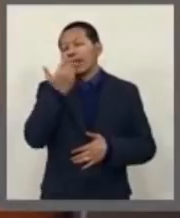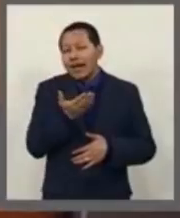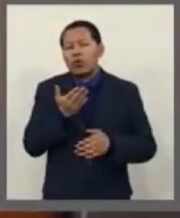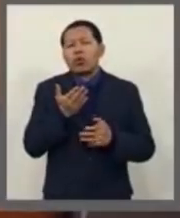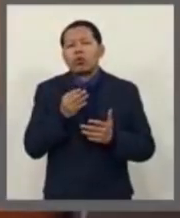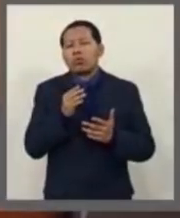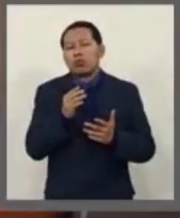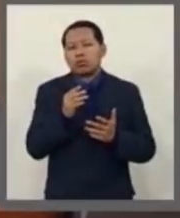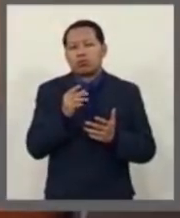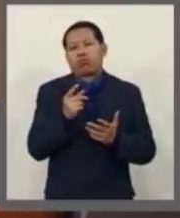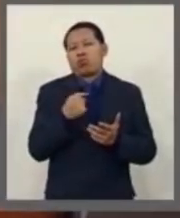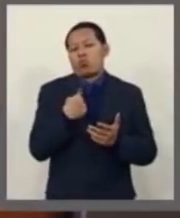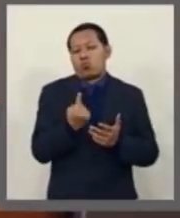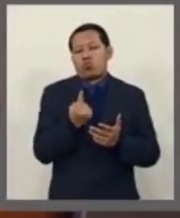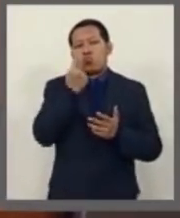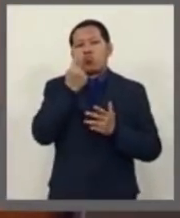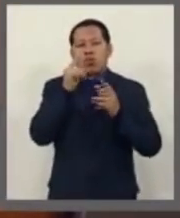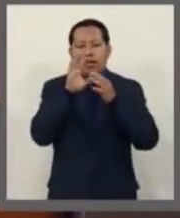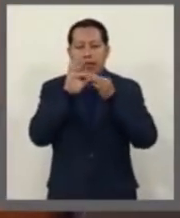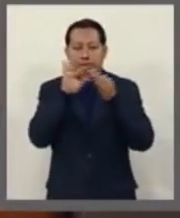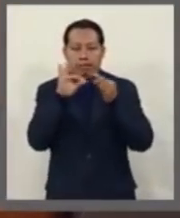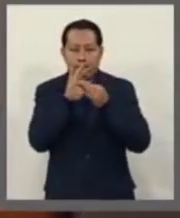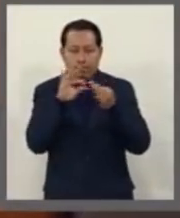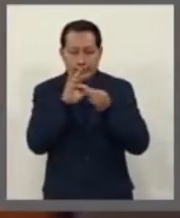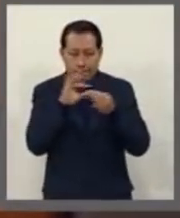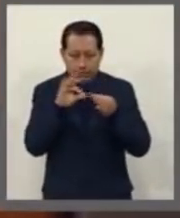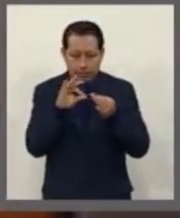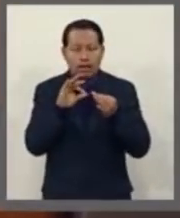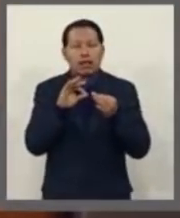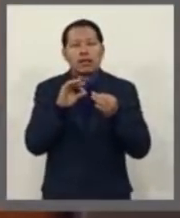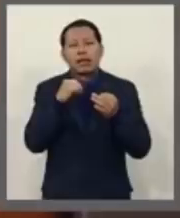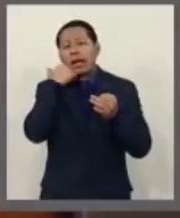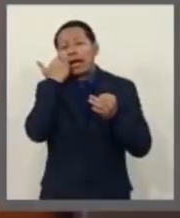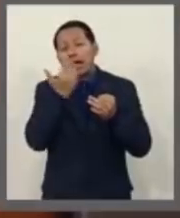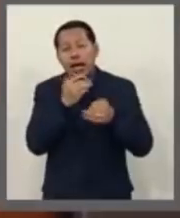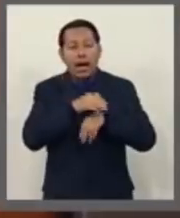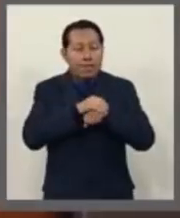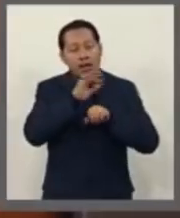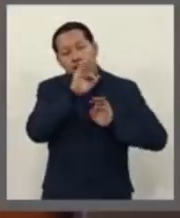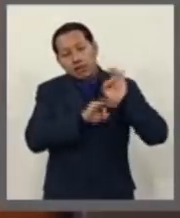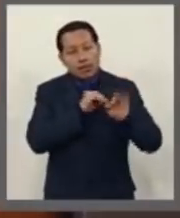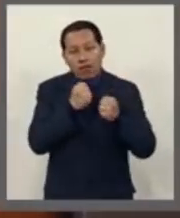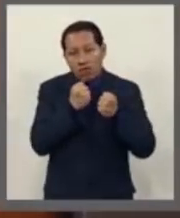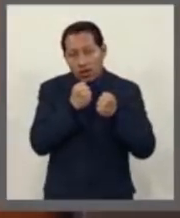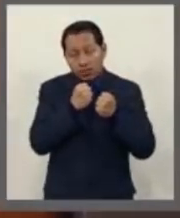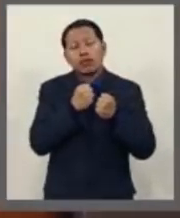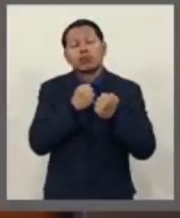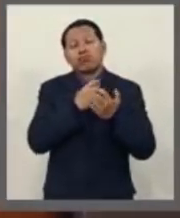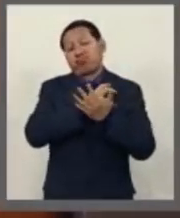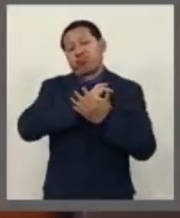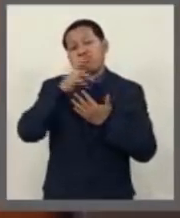personalmente puedo sin pretender intentar una definición y por lo